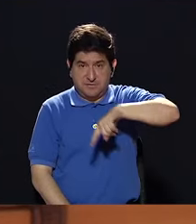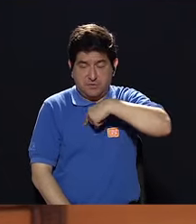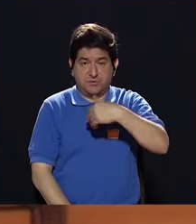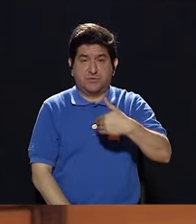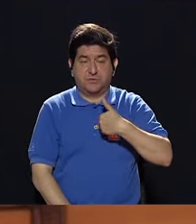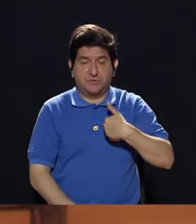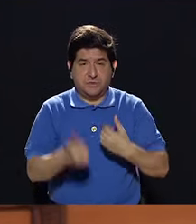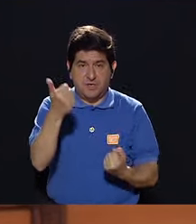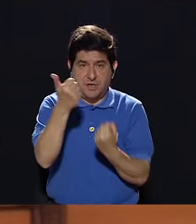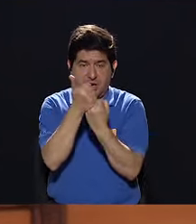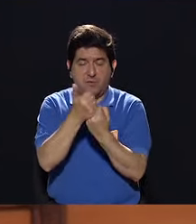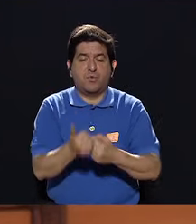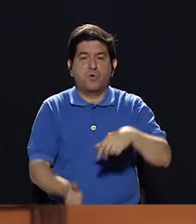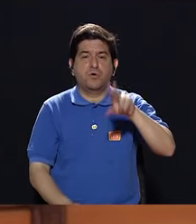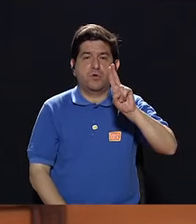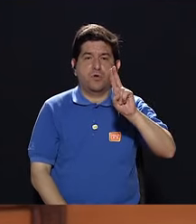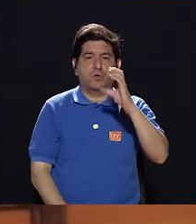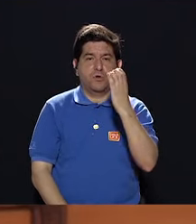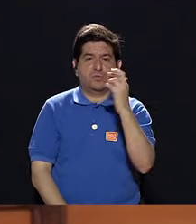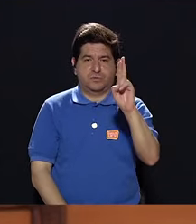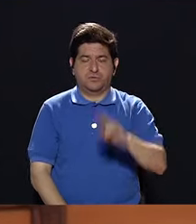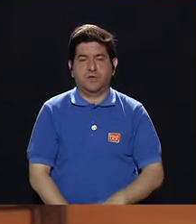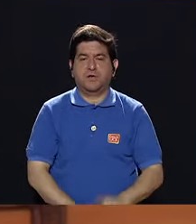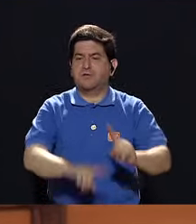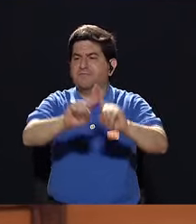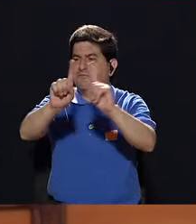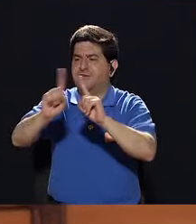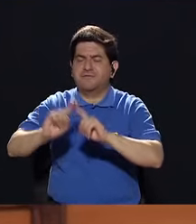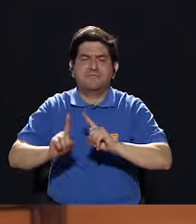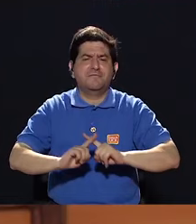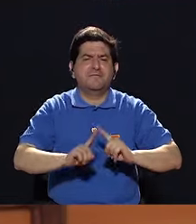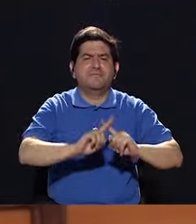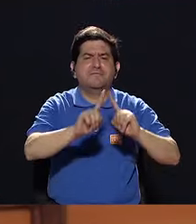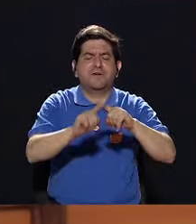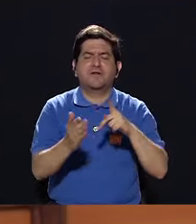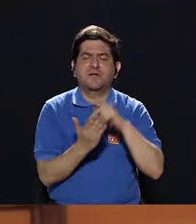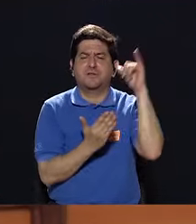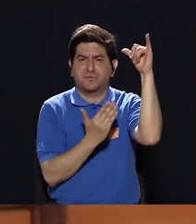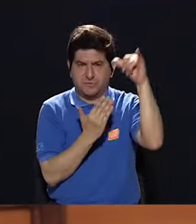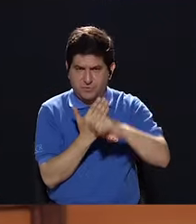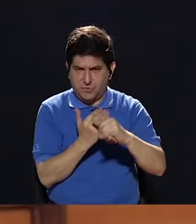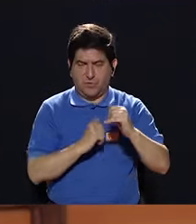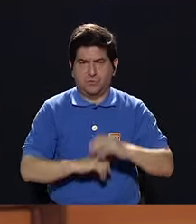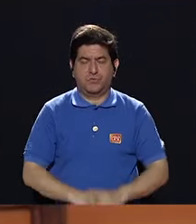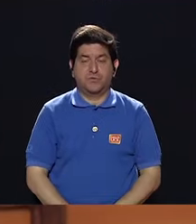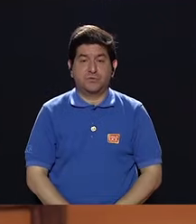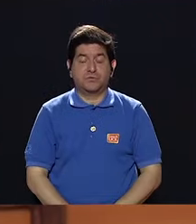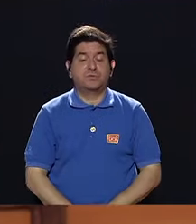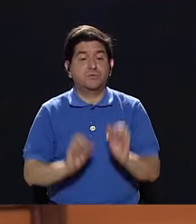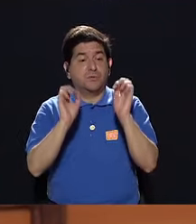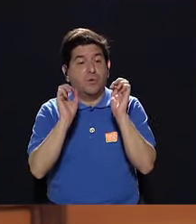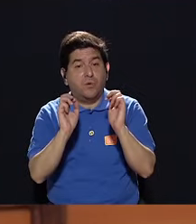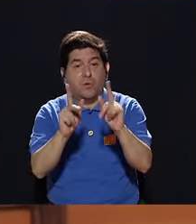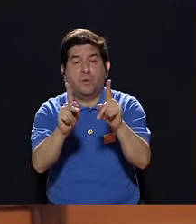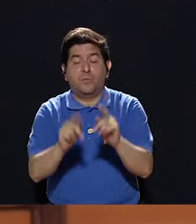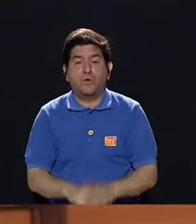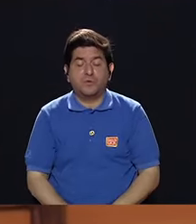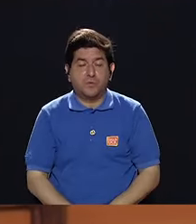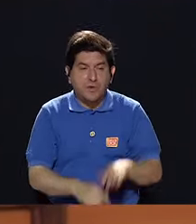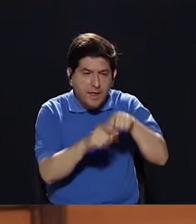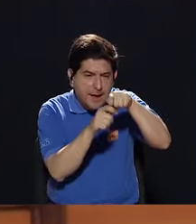hemos estado recibiendo el apoyo de la Universidad de Costa Rica en los diferentes proyectos que nos han